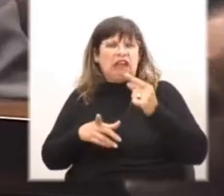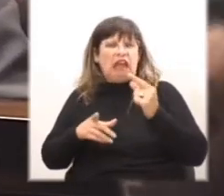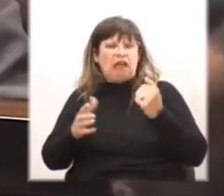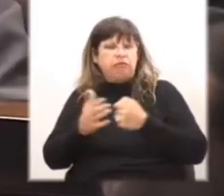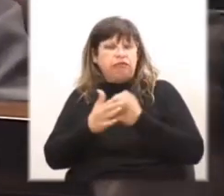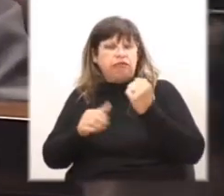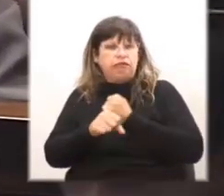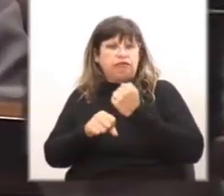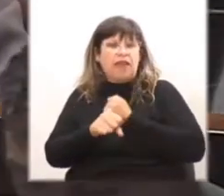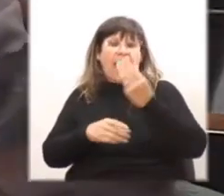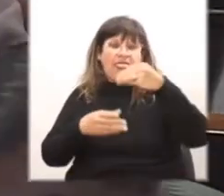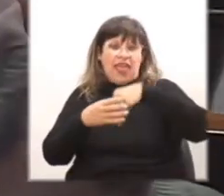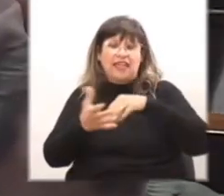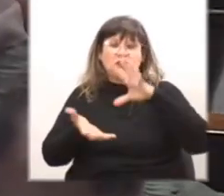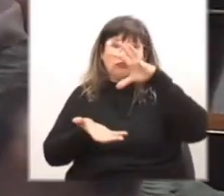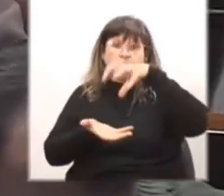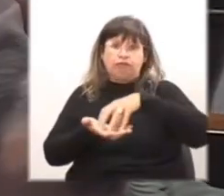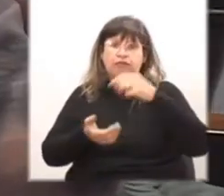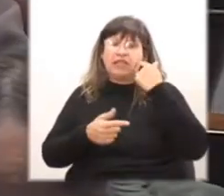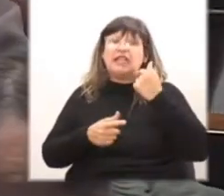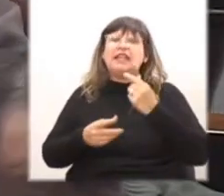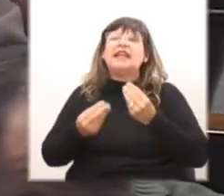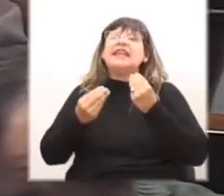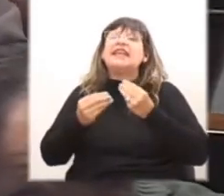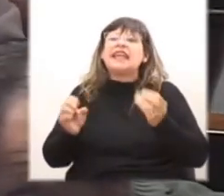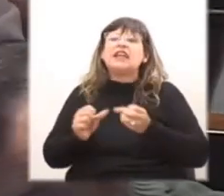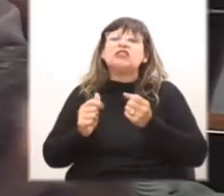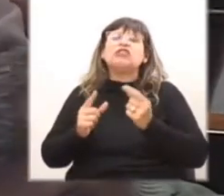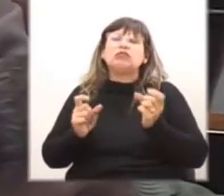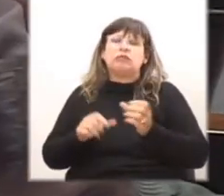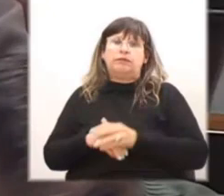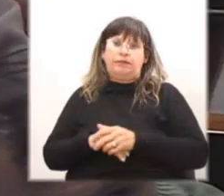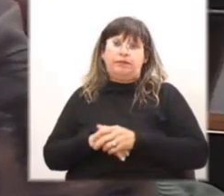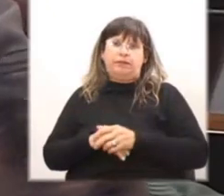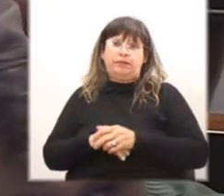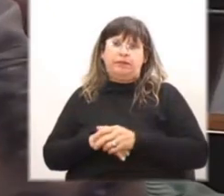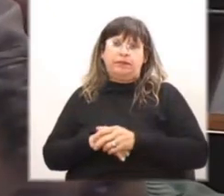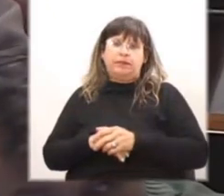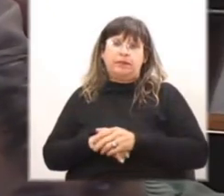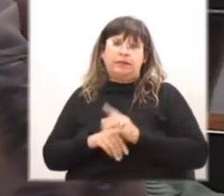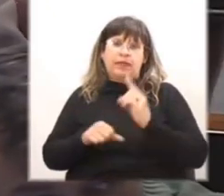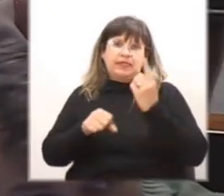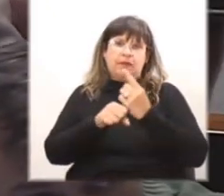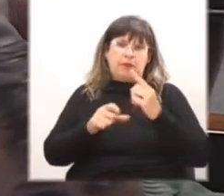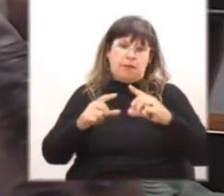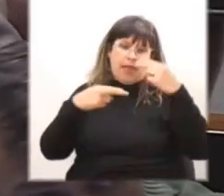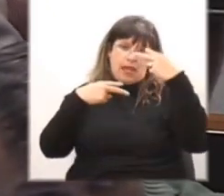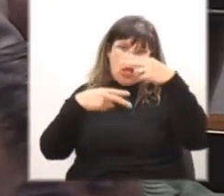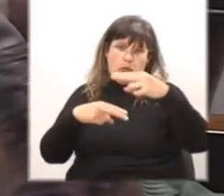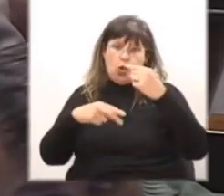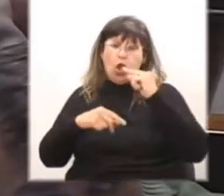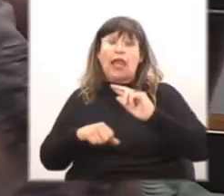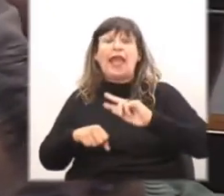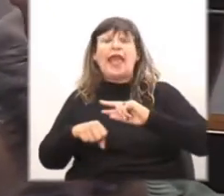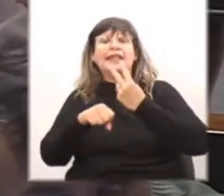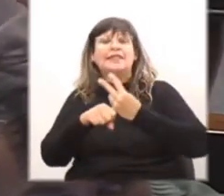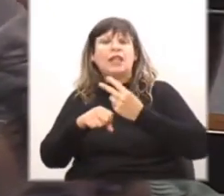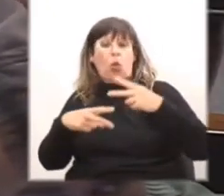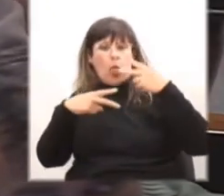central hidroeléctrica y qué acción tomó CTM al respecto. Este es el primer bloque. El segundo bloque